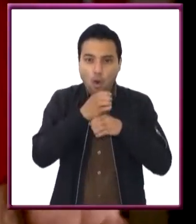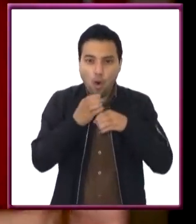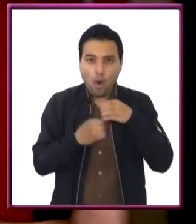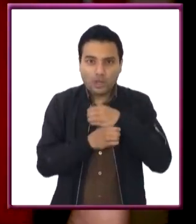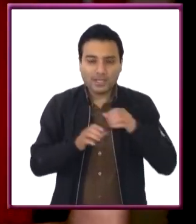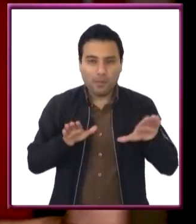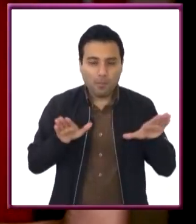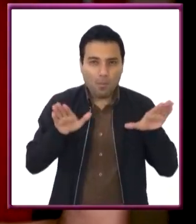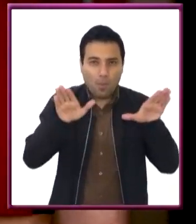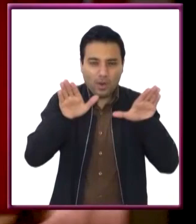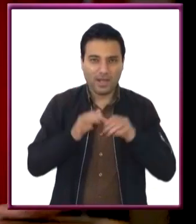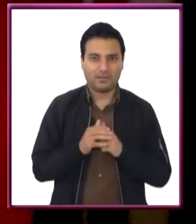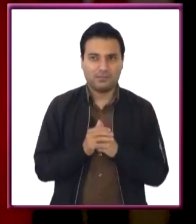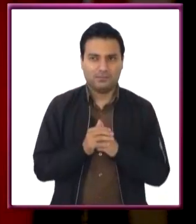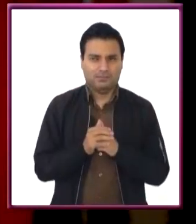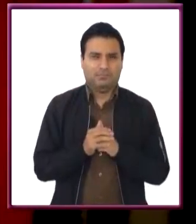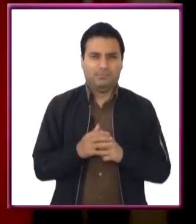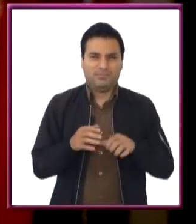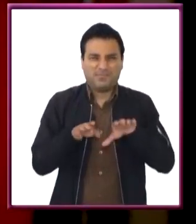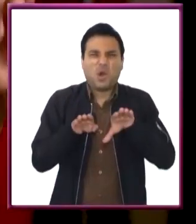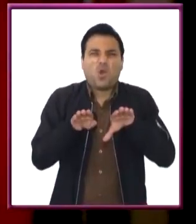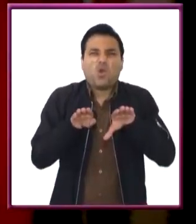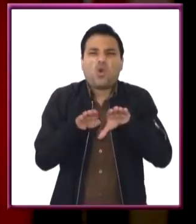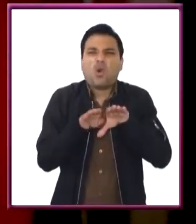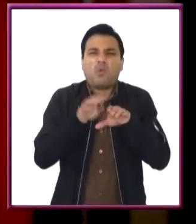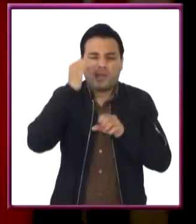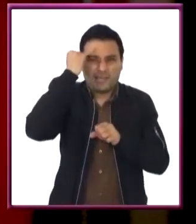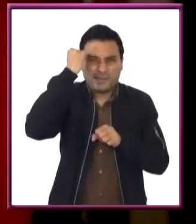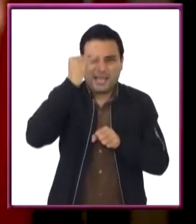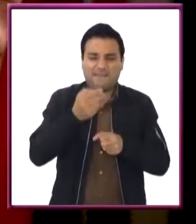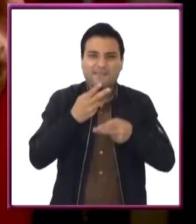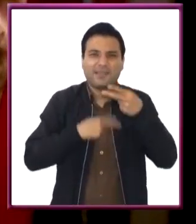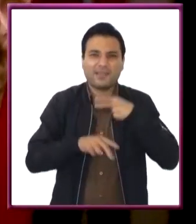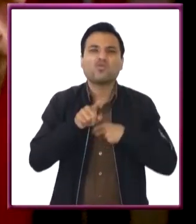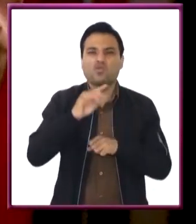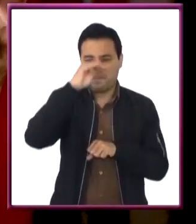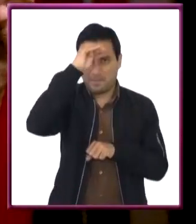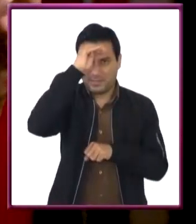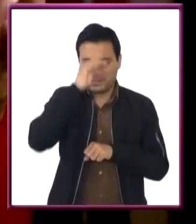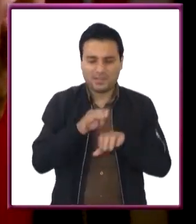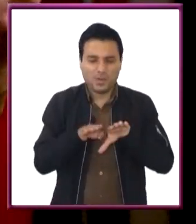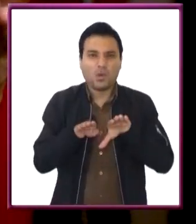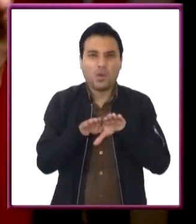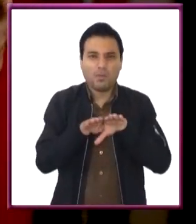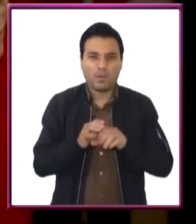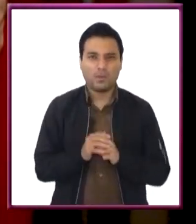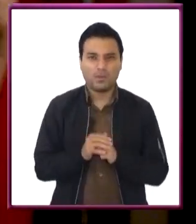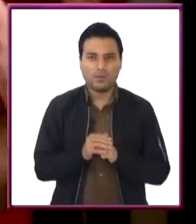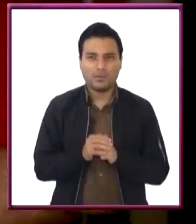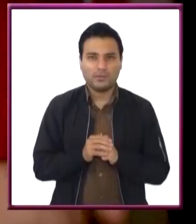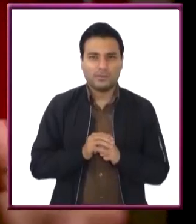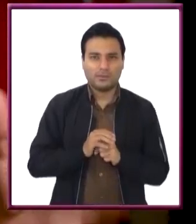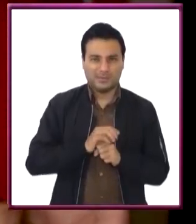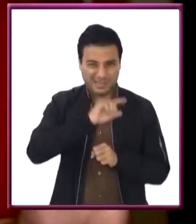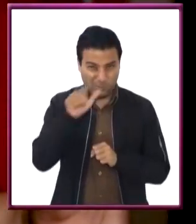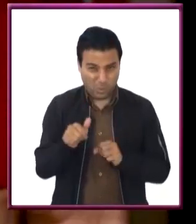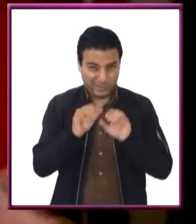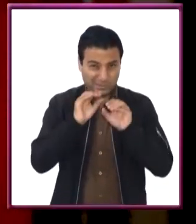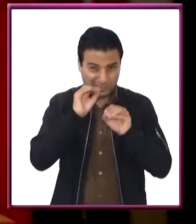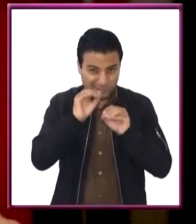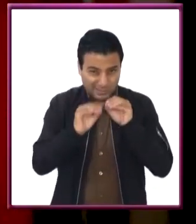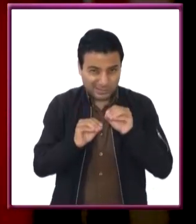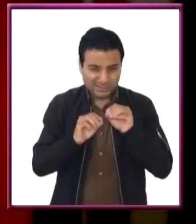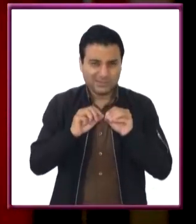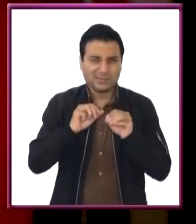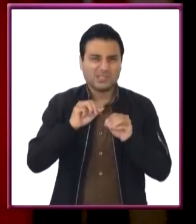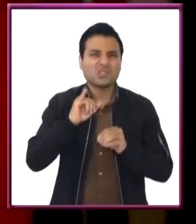objetos voladores, ¿no? ¿De dónde crees que a Da Vinci le surgió esta creatividad y fueron fabricados estos